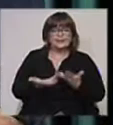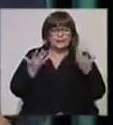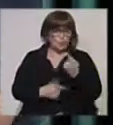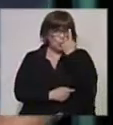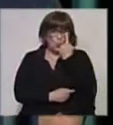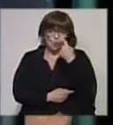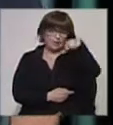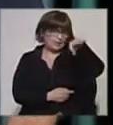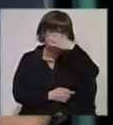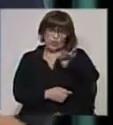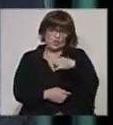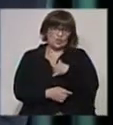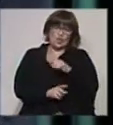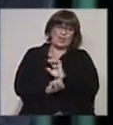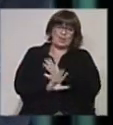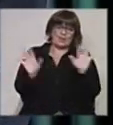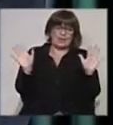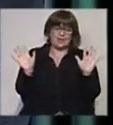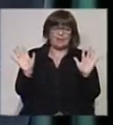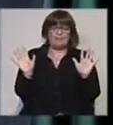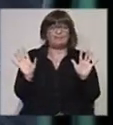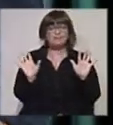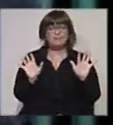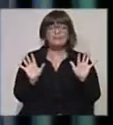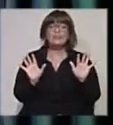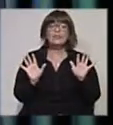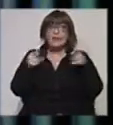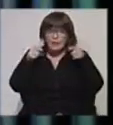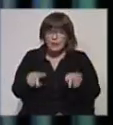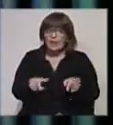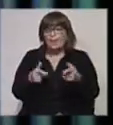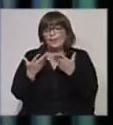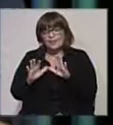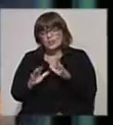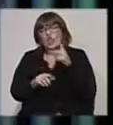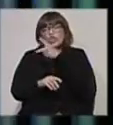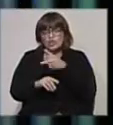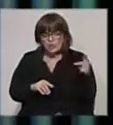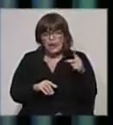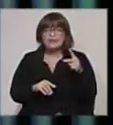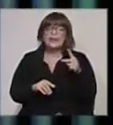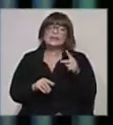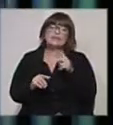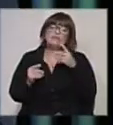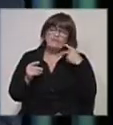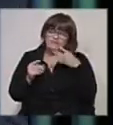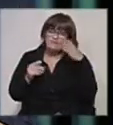ahí, no era por nada más. Y entonces al principio fui 2 semanas y después se